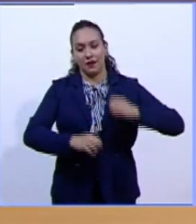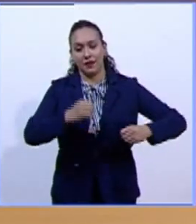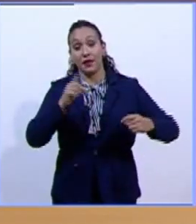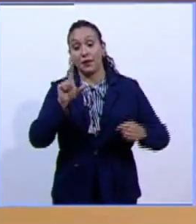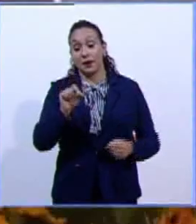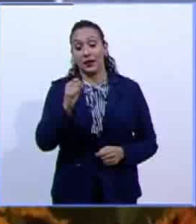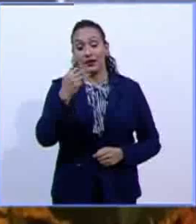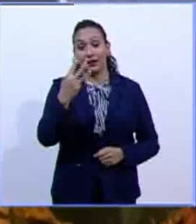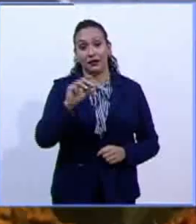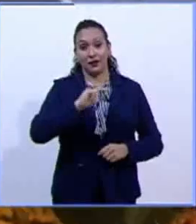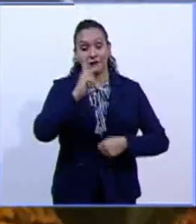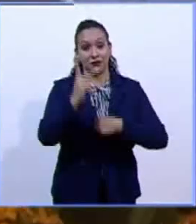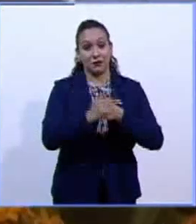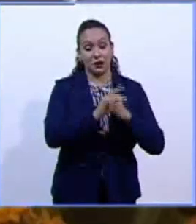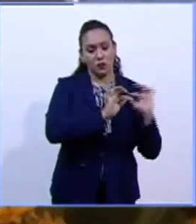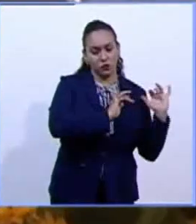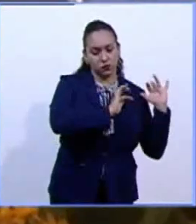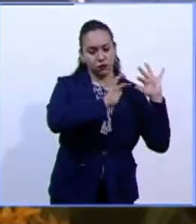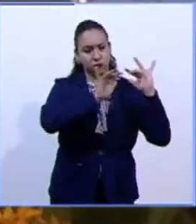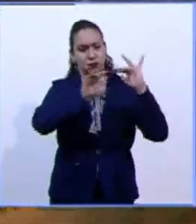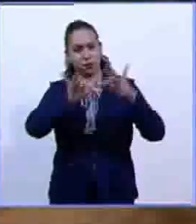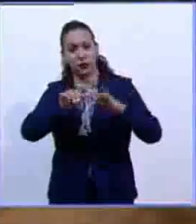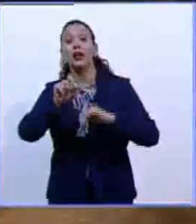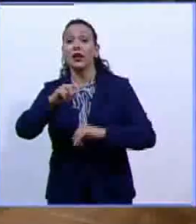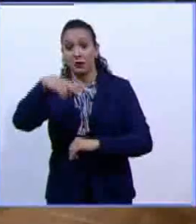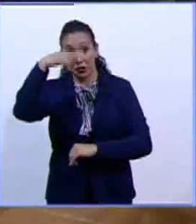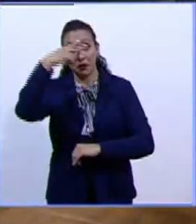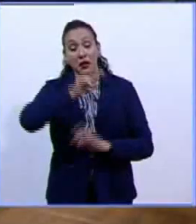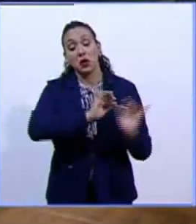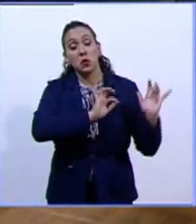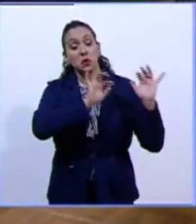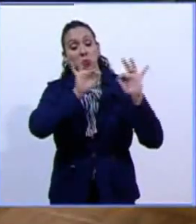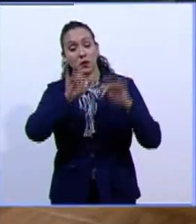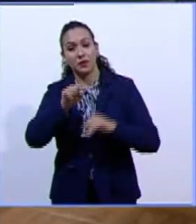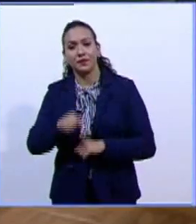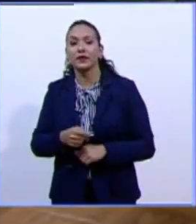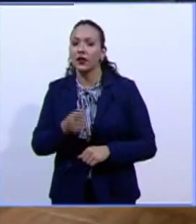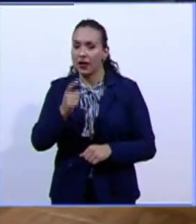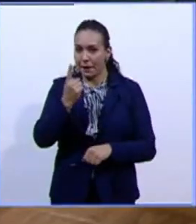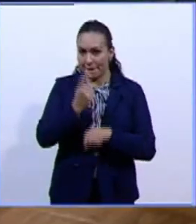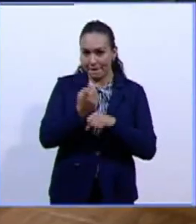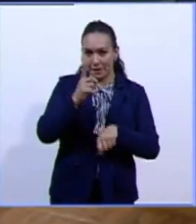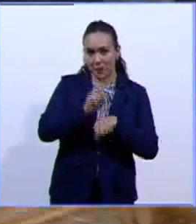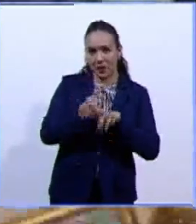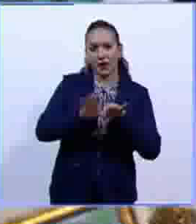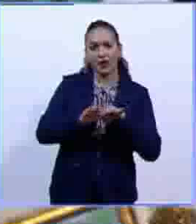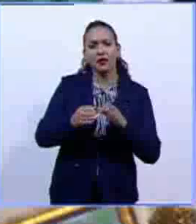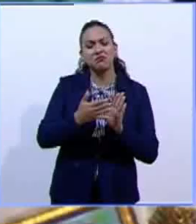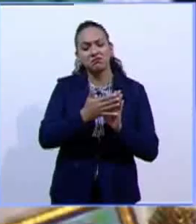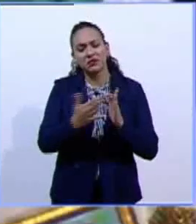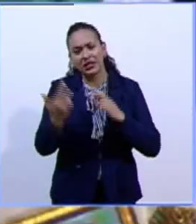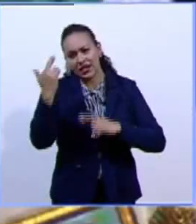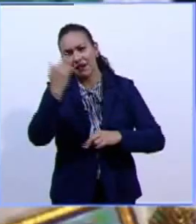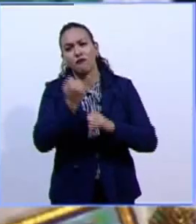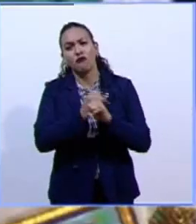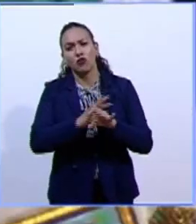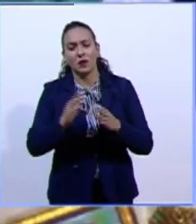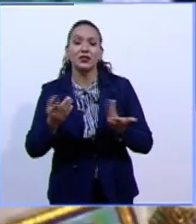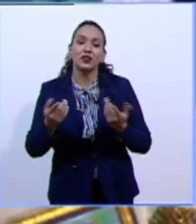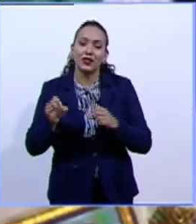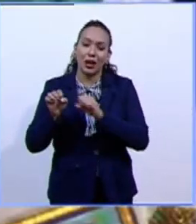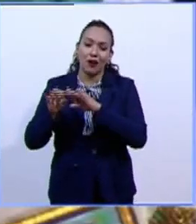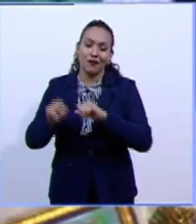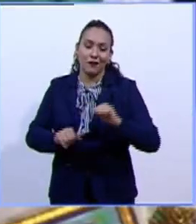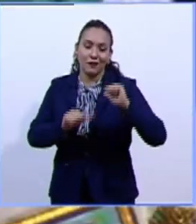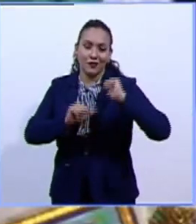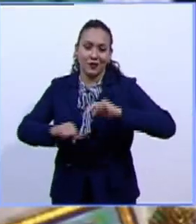países que integran la cumbre, incluido México. En el primer día de trabajo se analizarán los informes de las secretarías